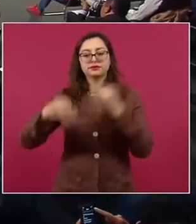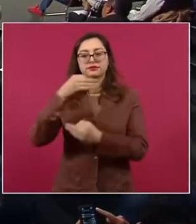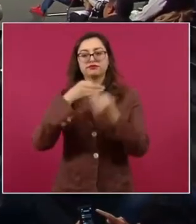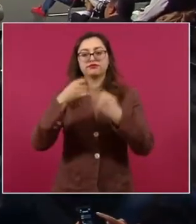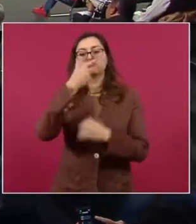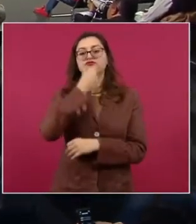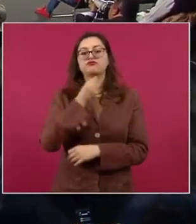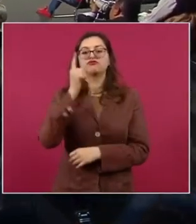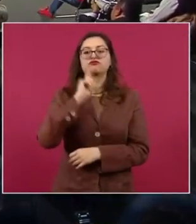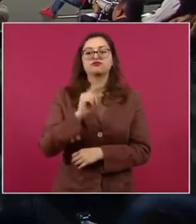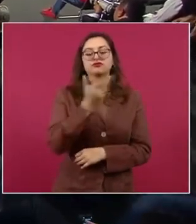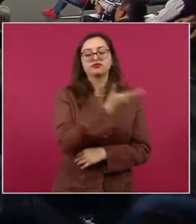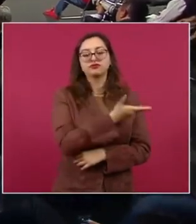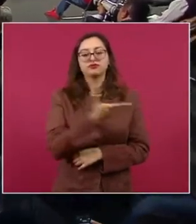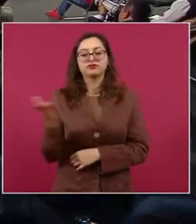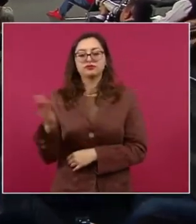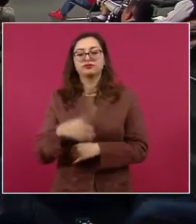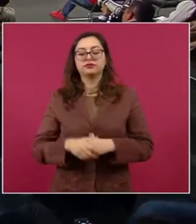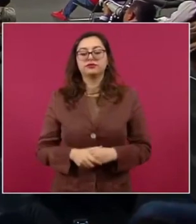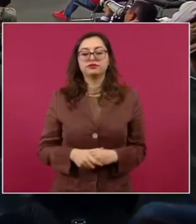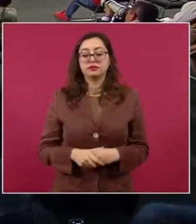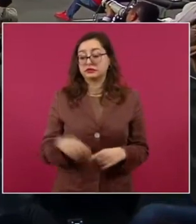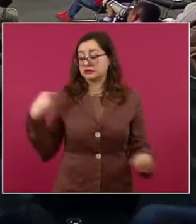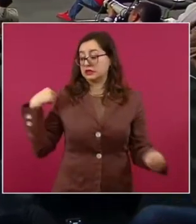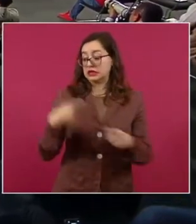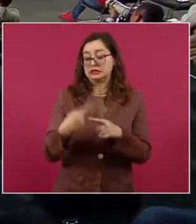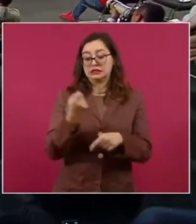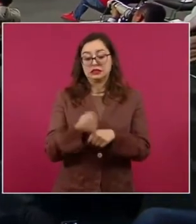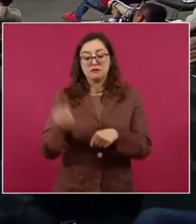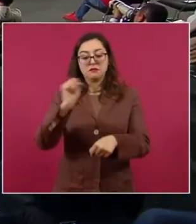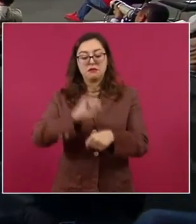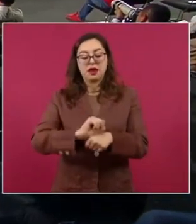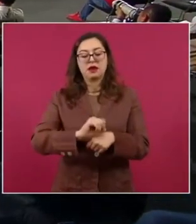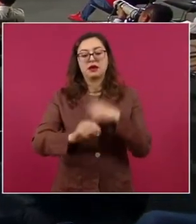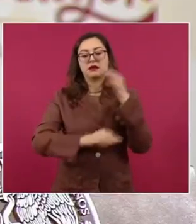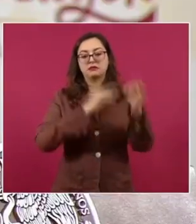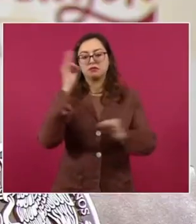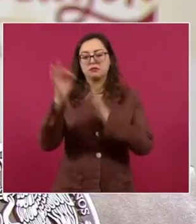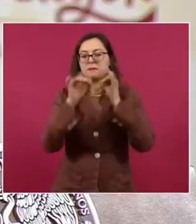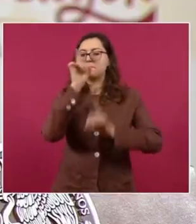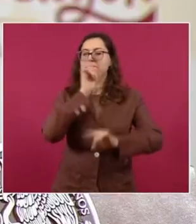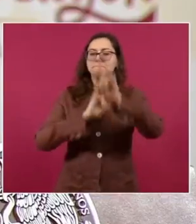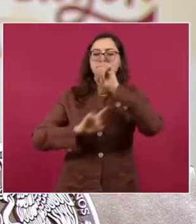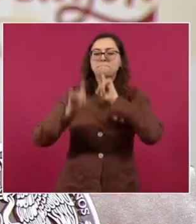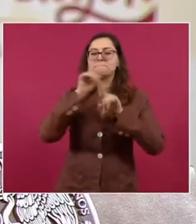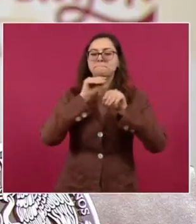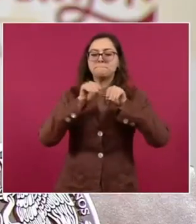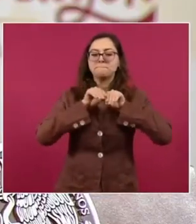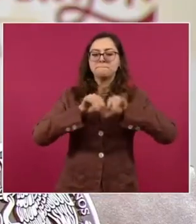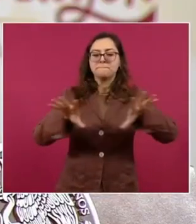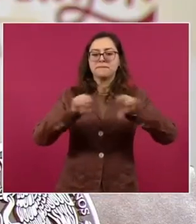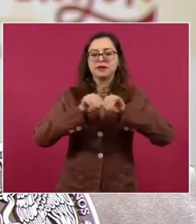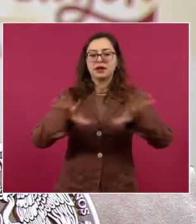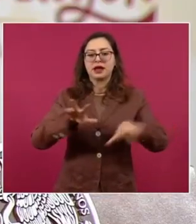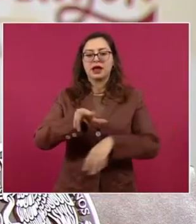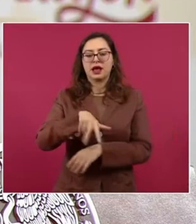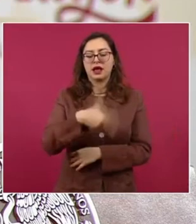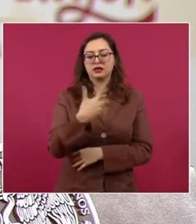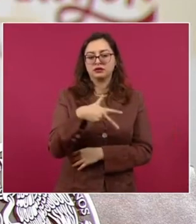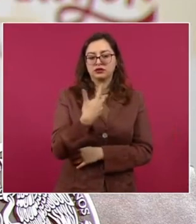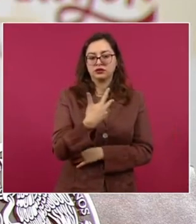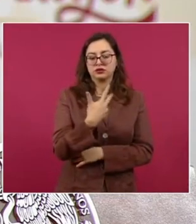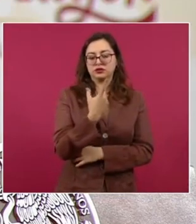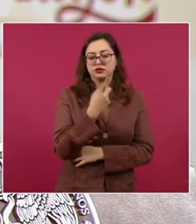Esta es la sección Quién es quién en las mentiras de la semana, del 14 de diciembre de 2022. Pero antes de